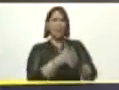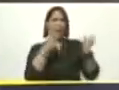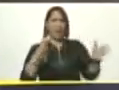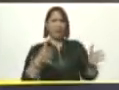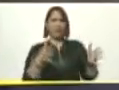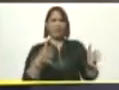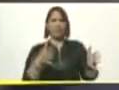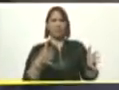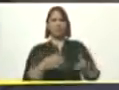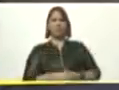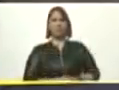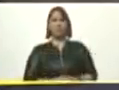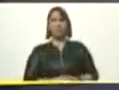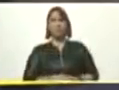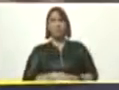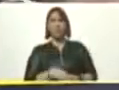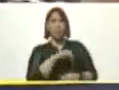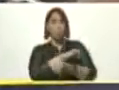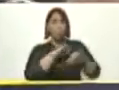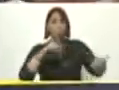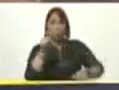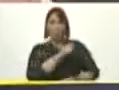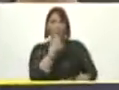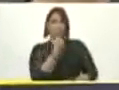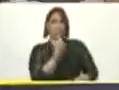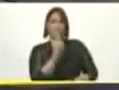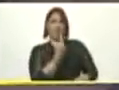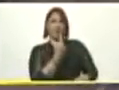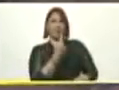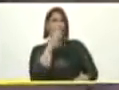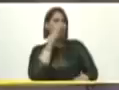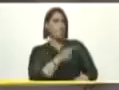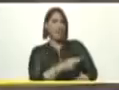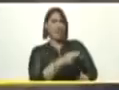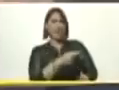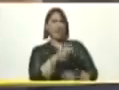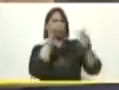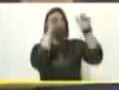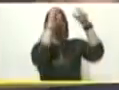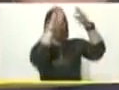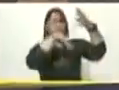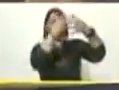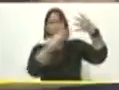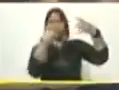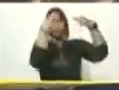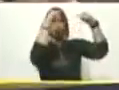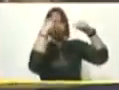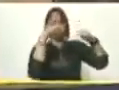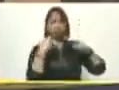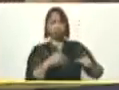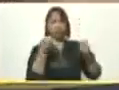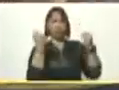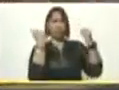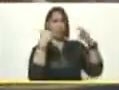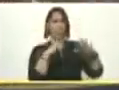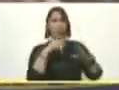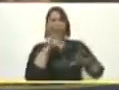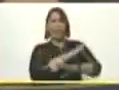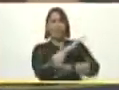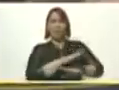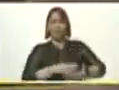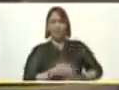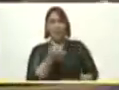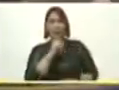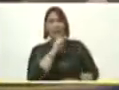país en este último mes solamente en este último mes y si usted ve la cartelera de la cantidad de conciertos de artistas internacionales